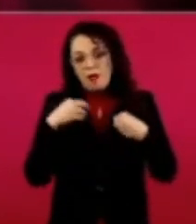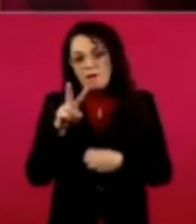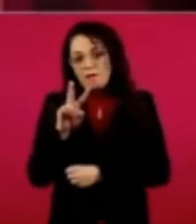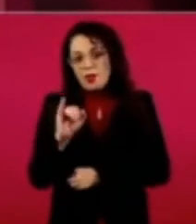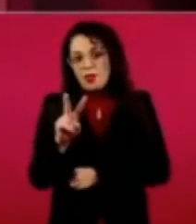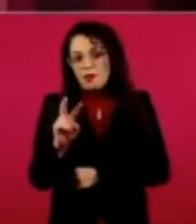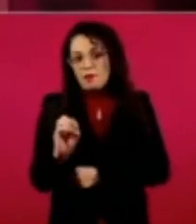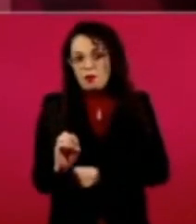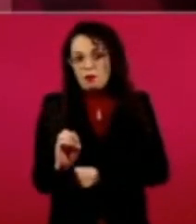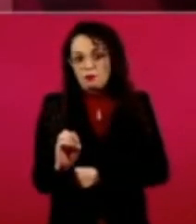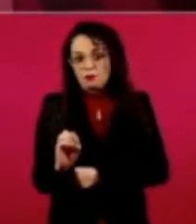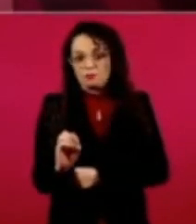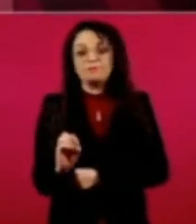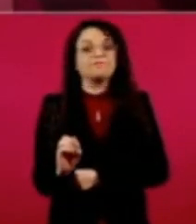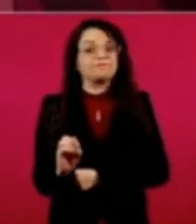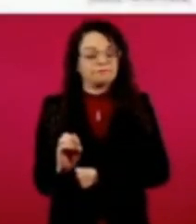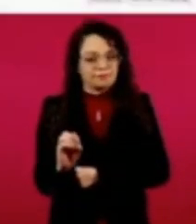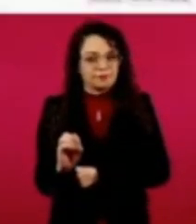juez